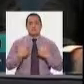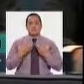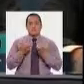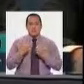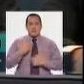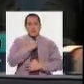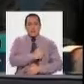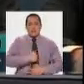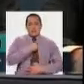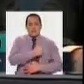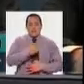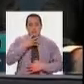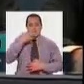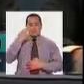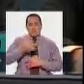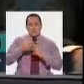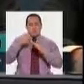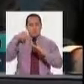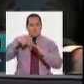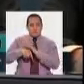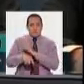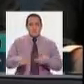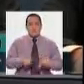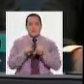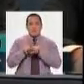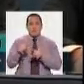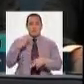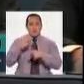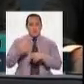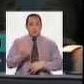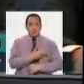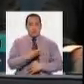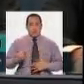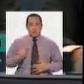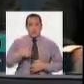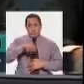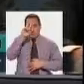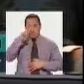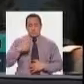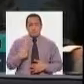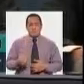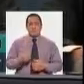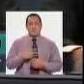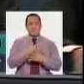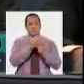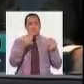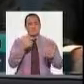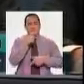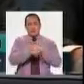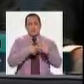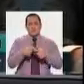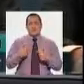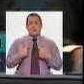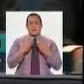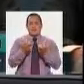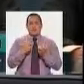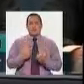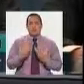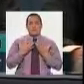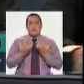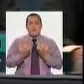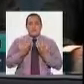Quisiéramos lamentar realmente profundamente a nombre del gobierno que existan personas que solamente buscan un